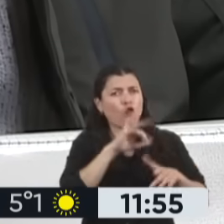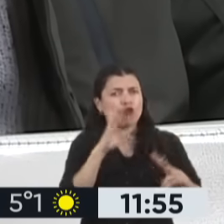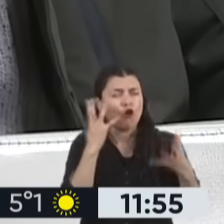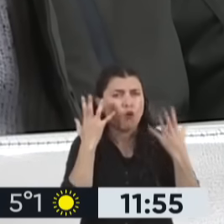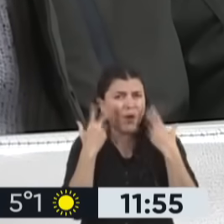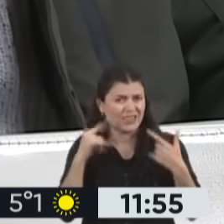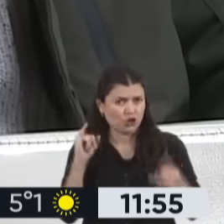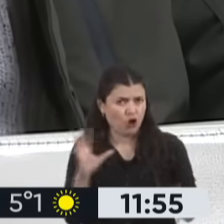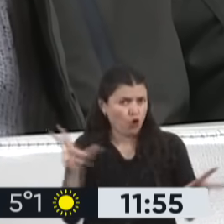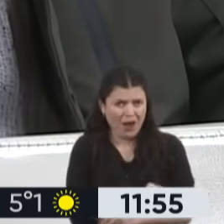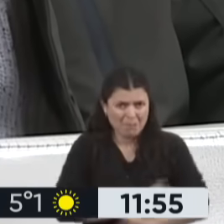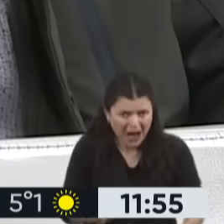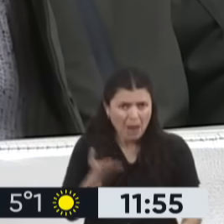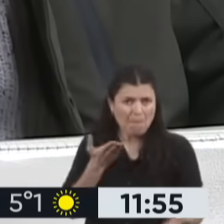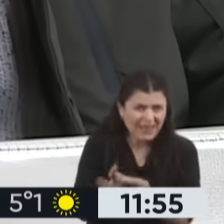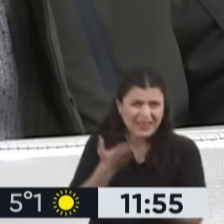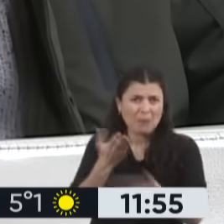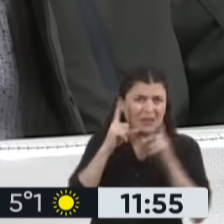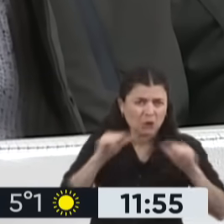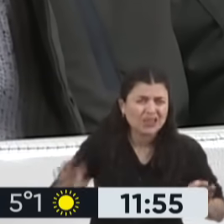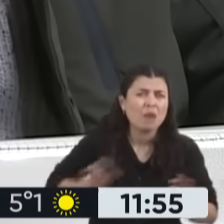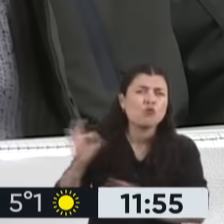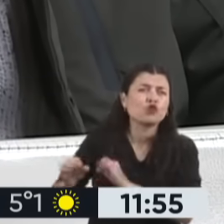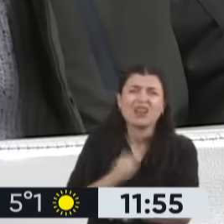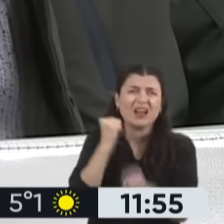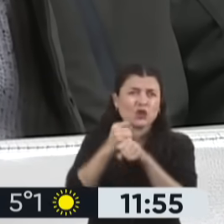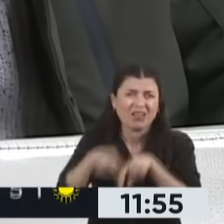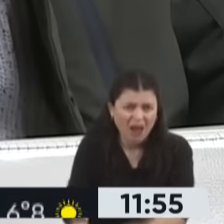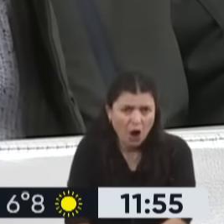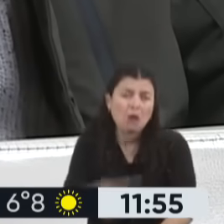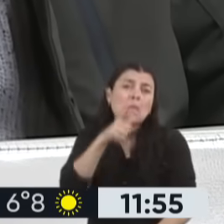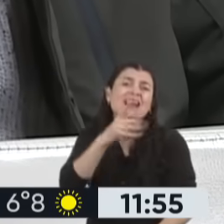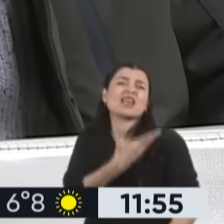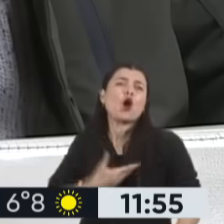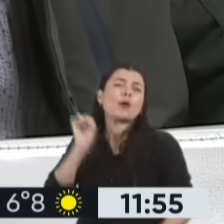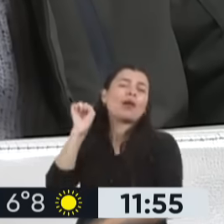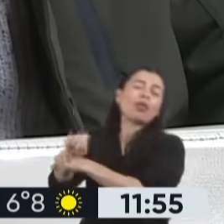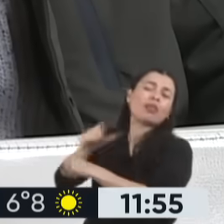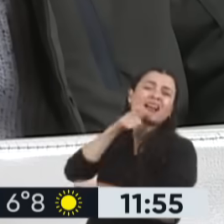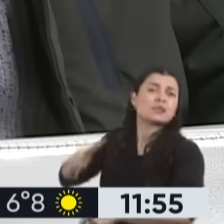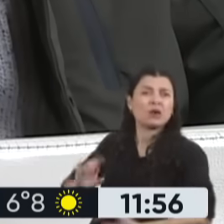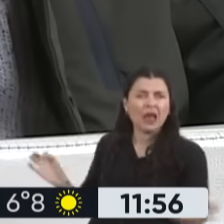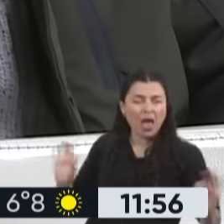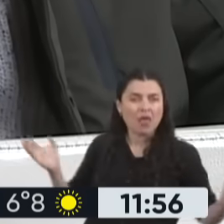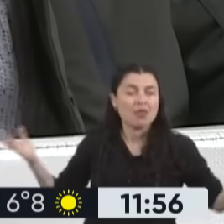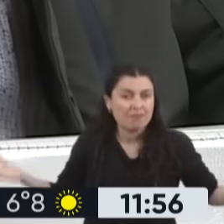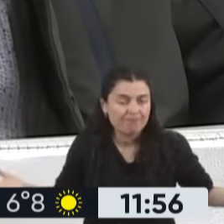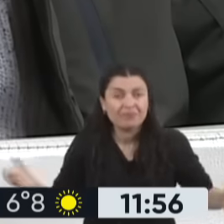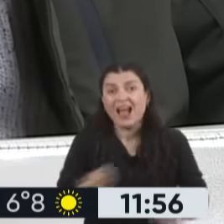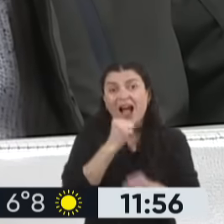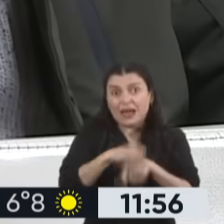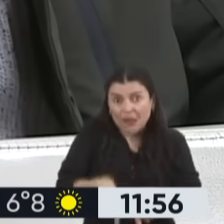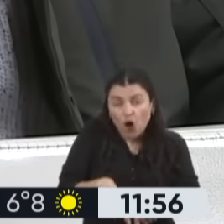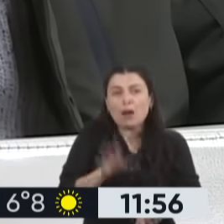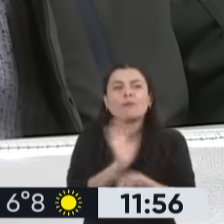documento y una aparente falta de respuesta por parte del Gobierno Nacional, a tal punto que están amenazando